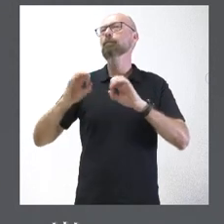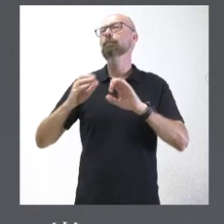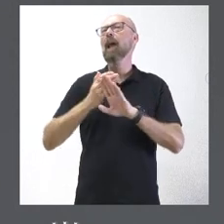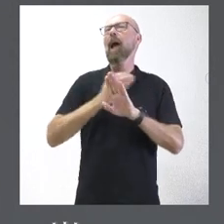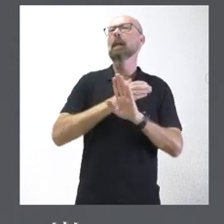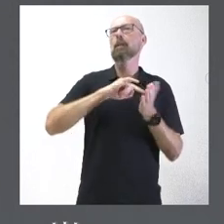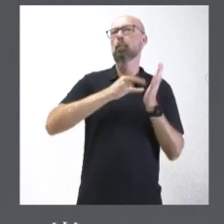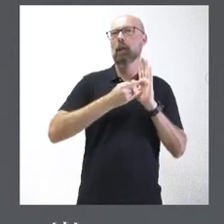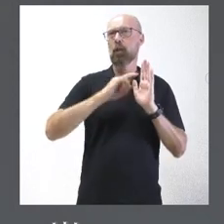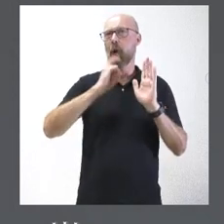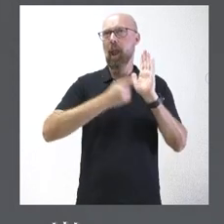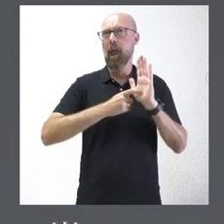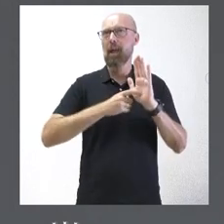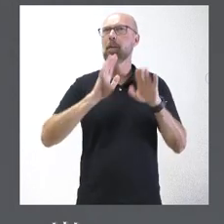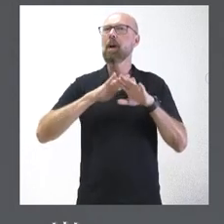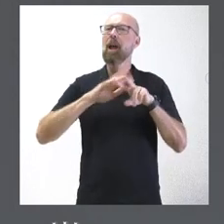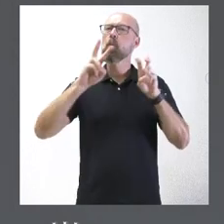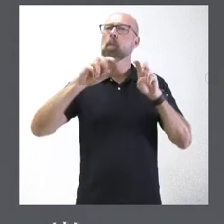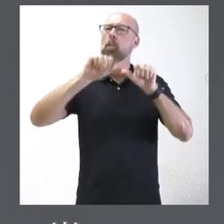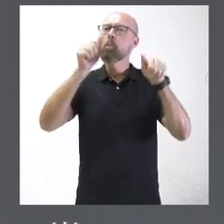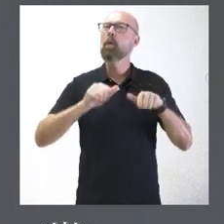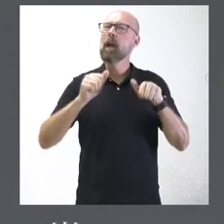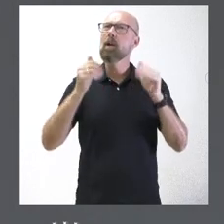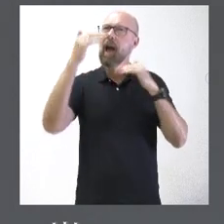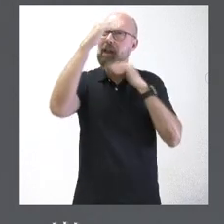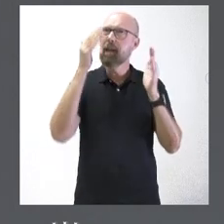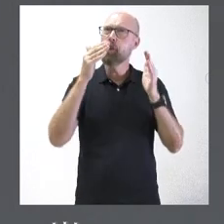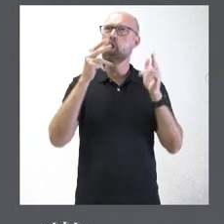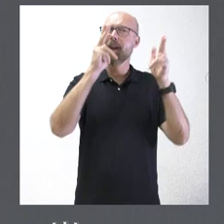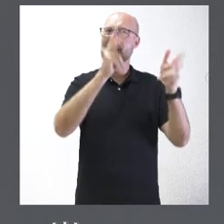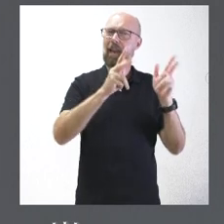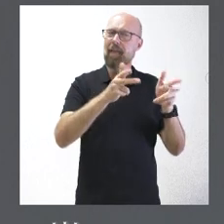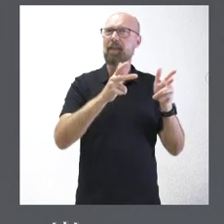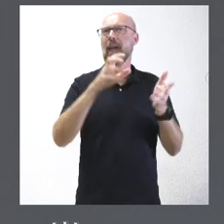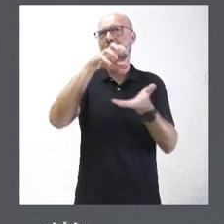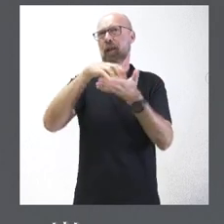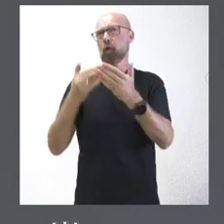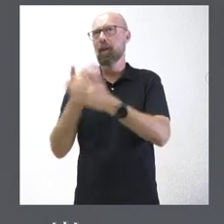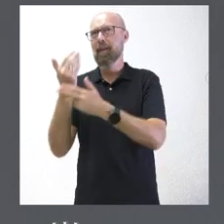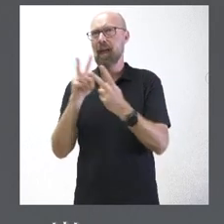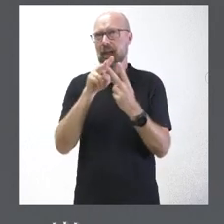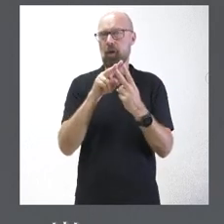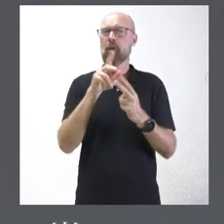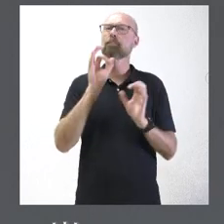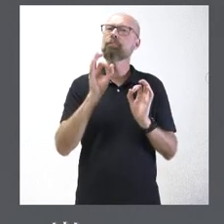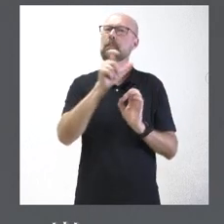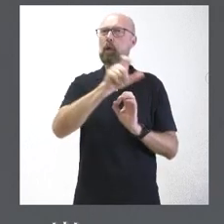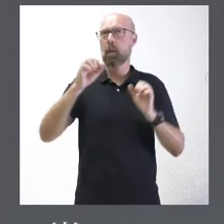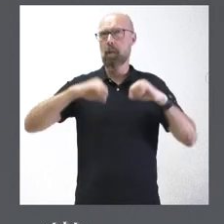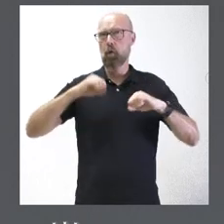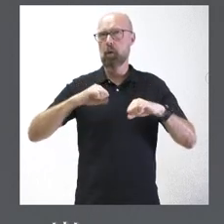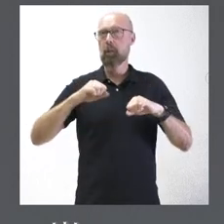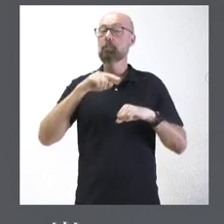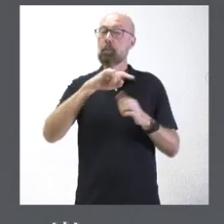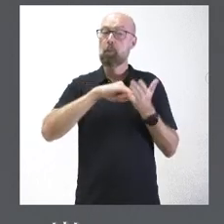ley que regulará el nuevo modelo de atención Residencial y centros de días a las personas mayores es un proyecto que